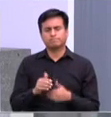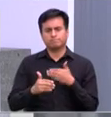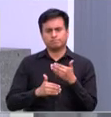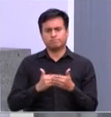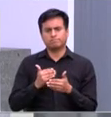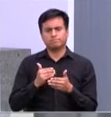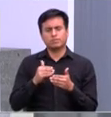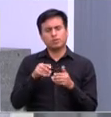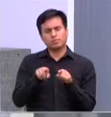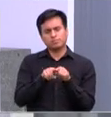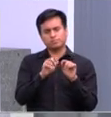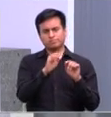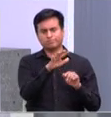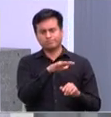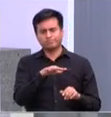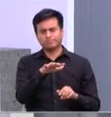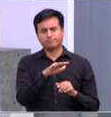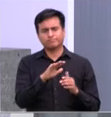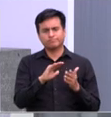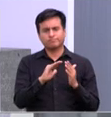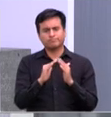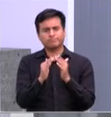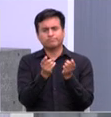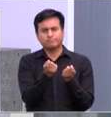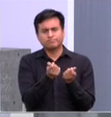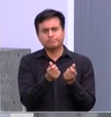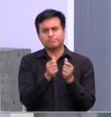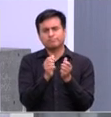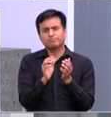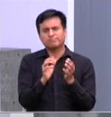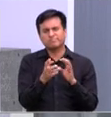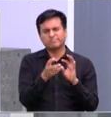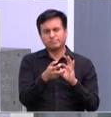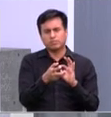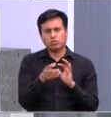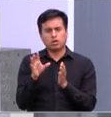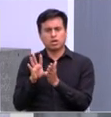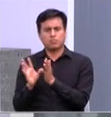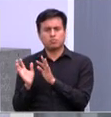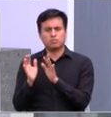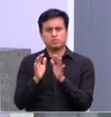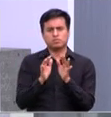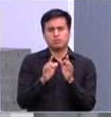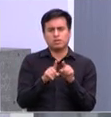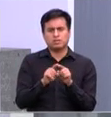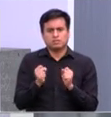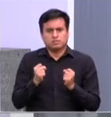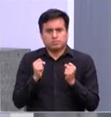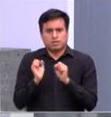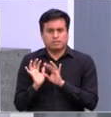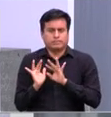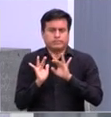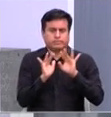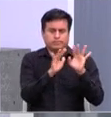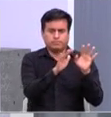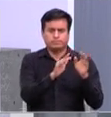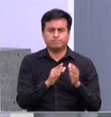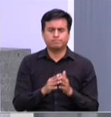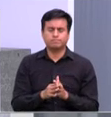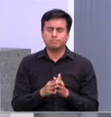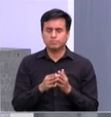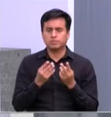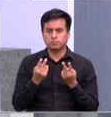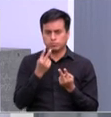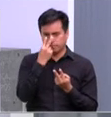en asentamiento de villas miserias o campos de migración desesperada. Lo que